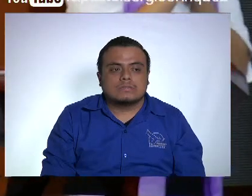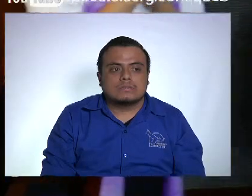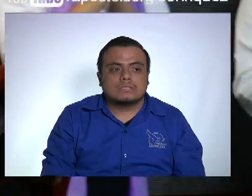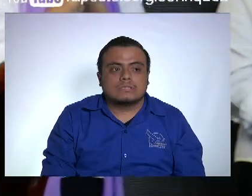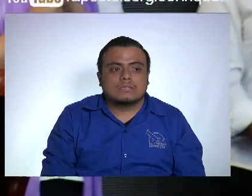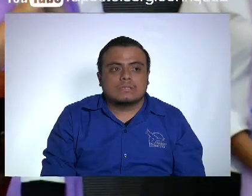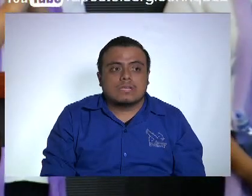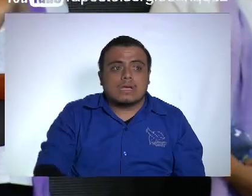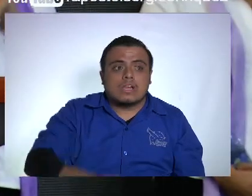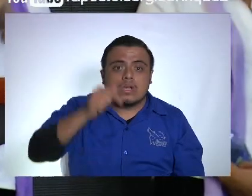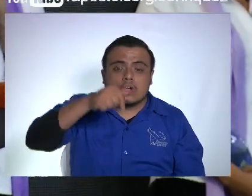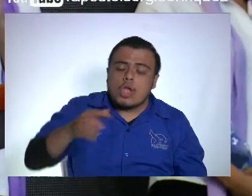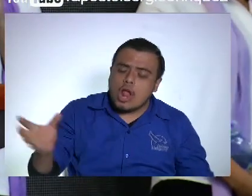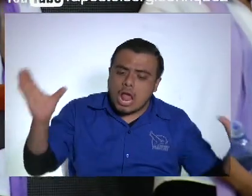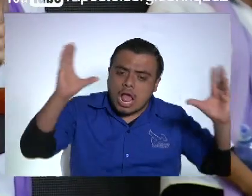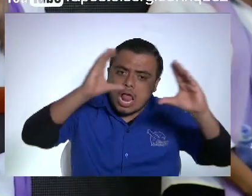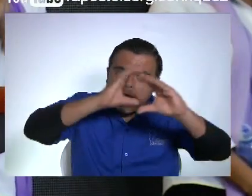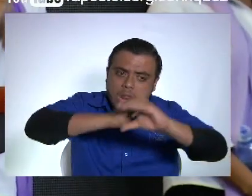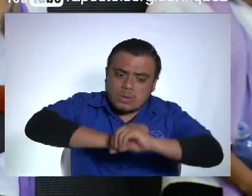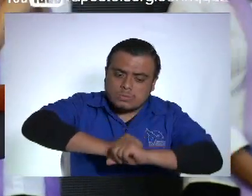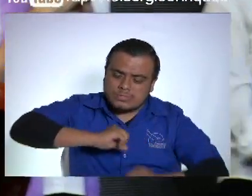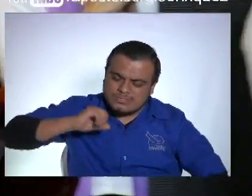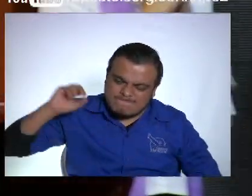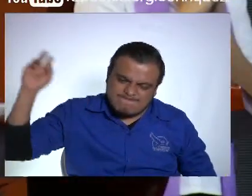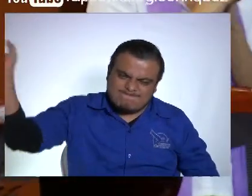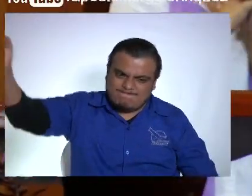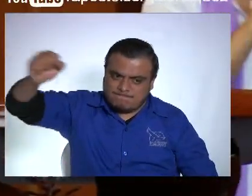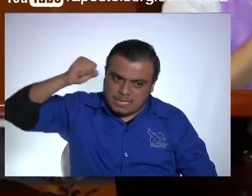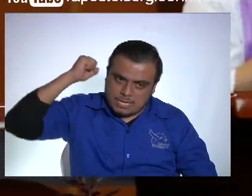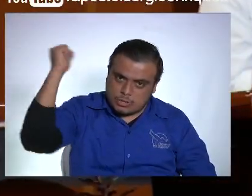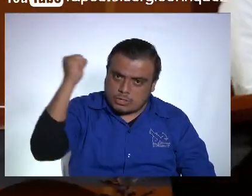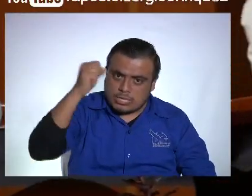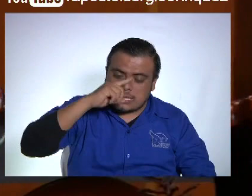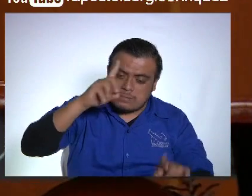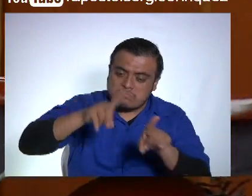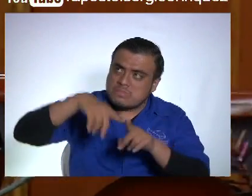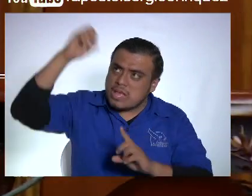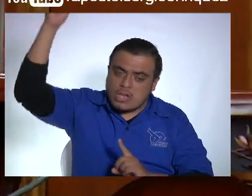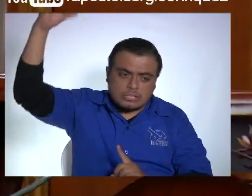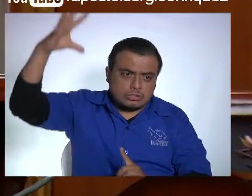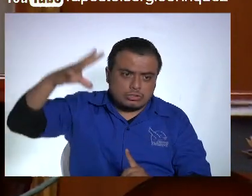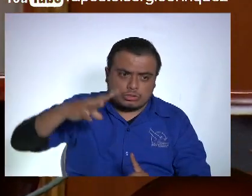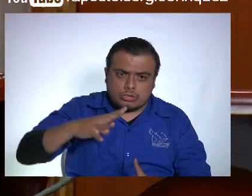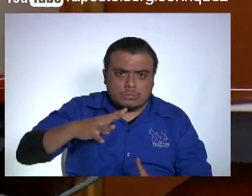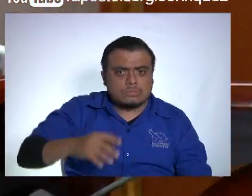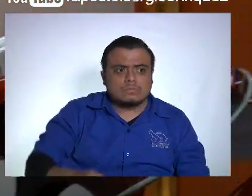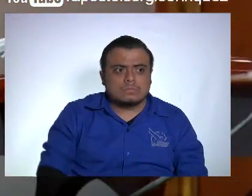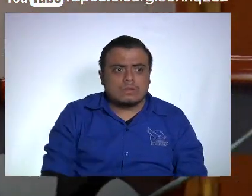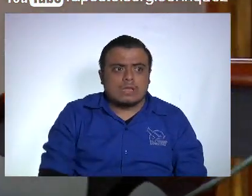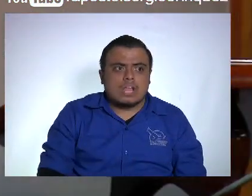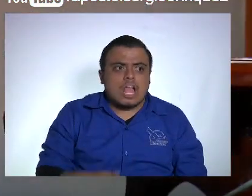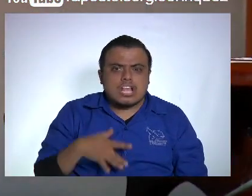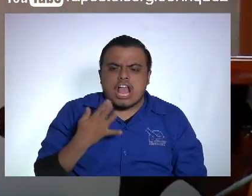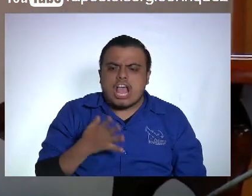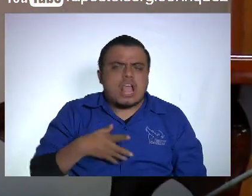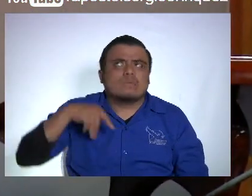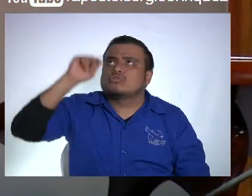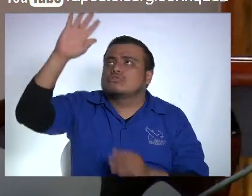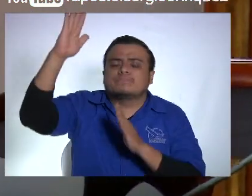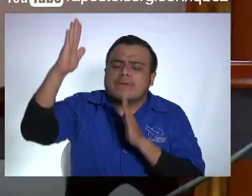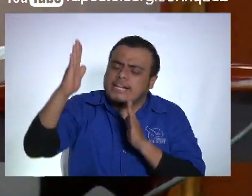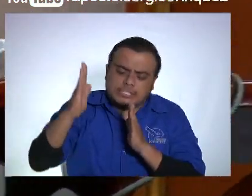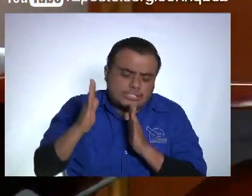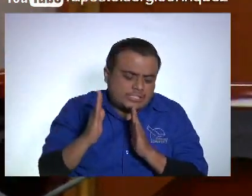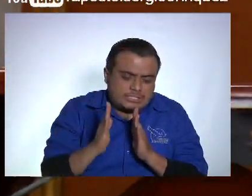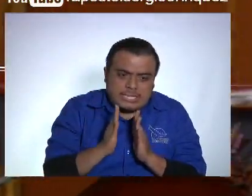es una noche de victoria, es una noche de bendición, donde hemos sentido la presencia del